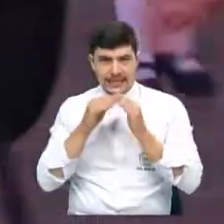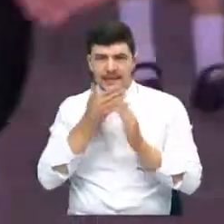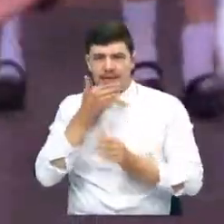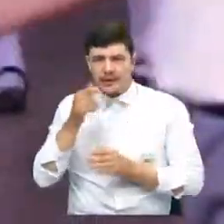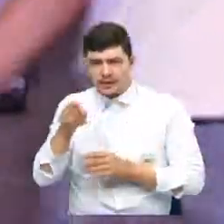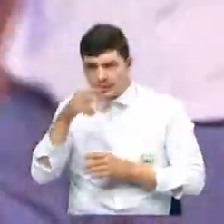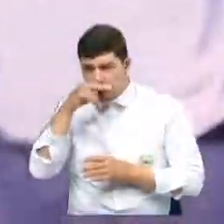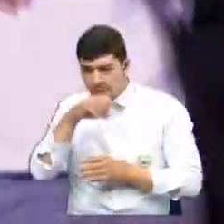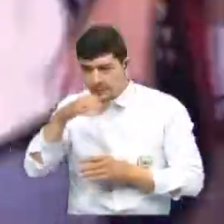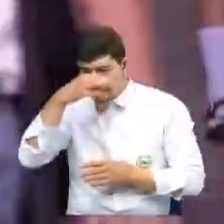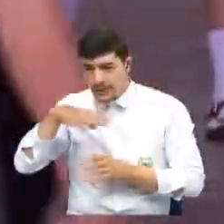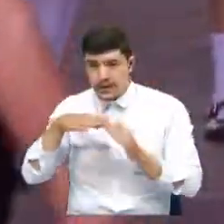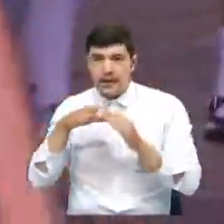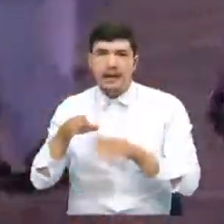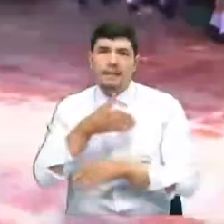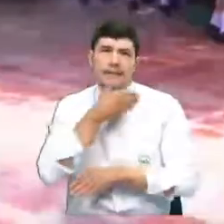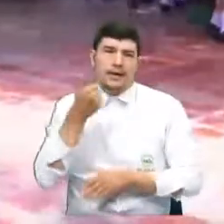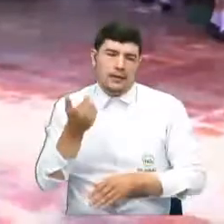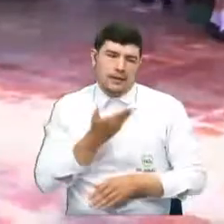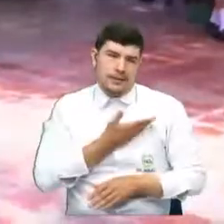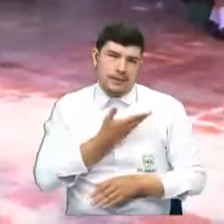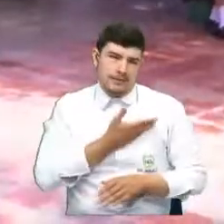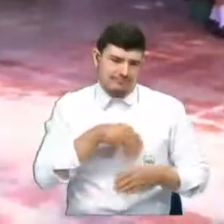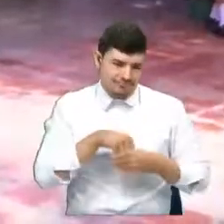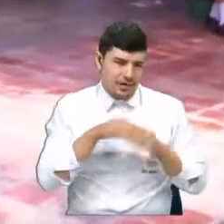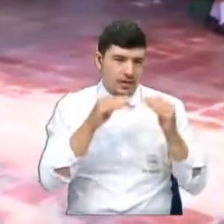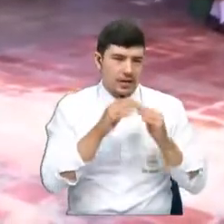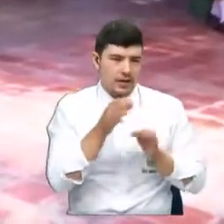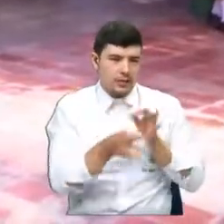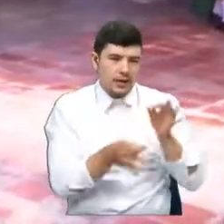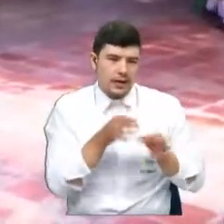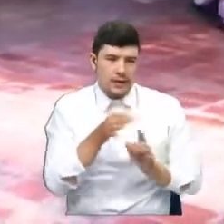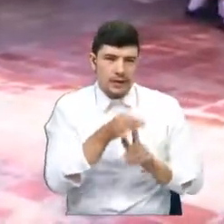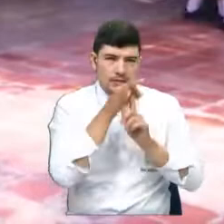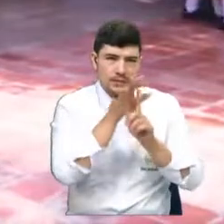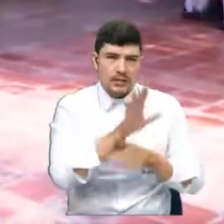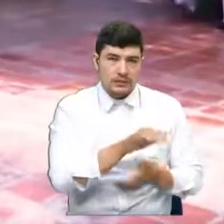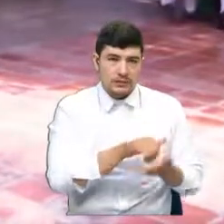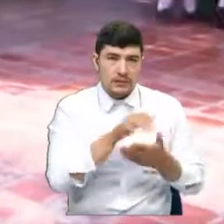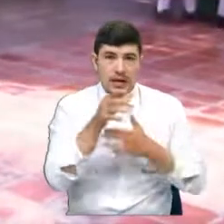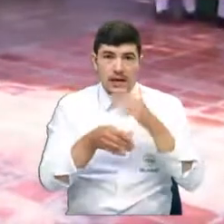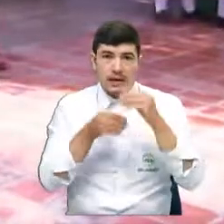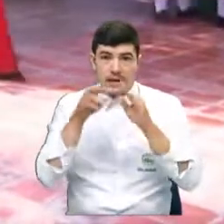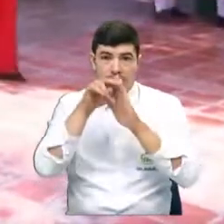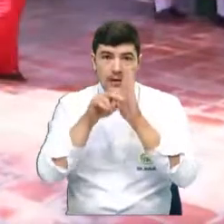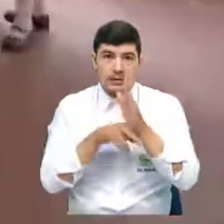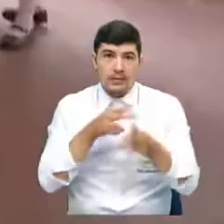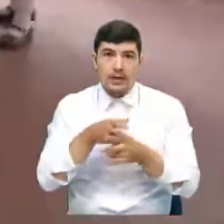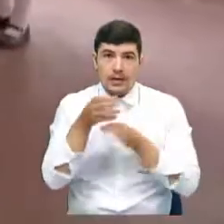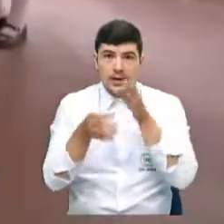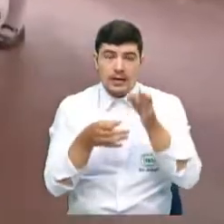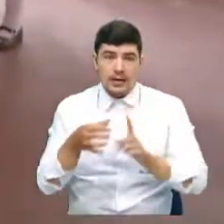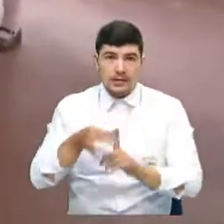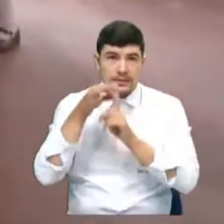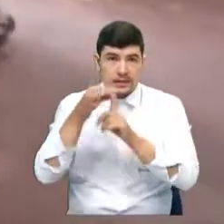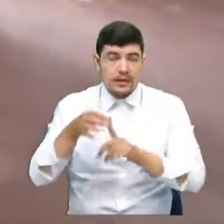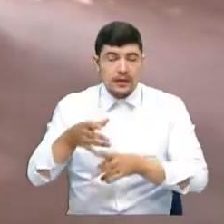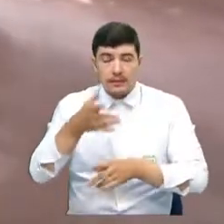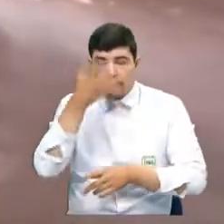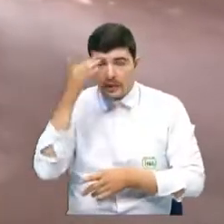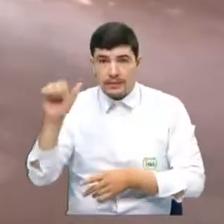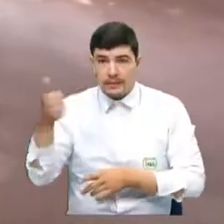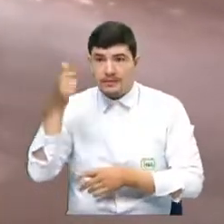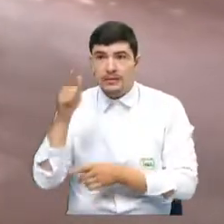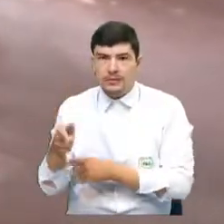gripa la mamá por favor dejar a los niños en la casa con los cuidados especiales las medidas son de obligatorio cumplimiento principalmente en